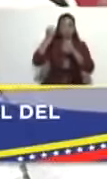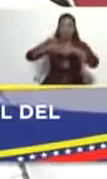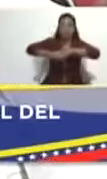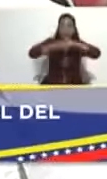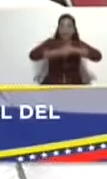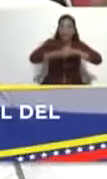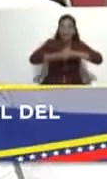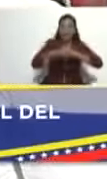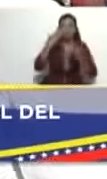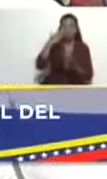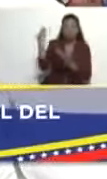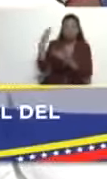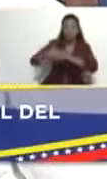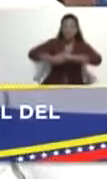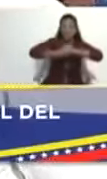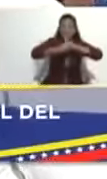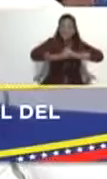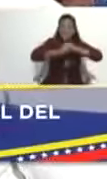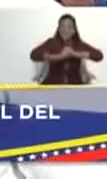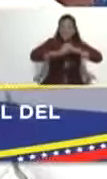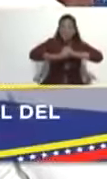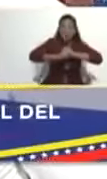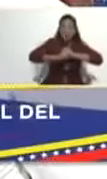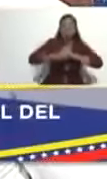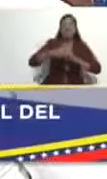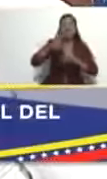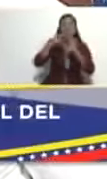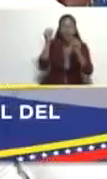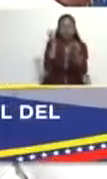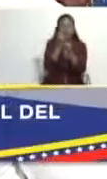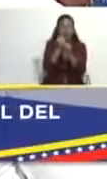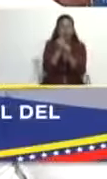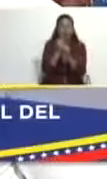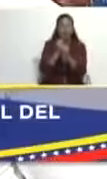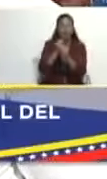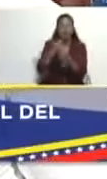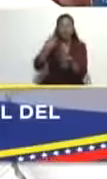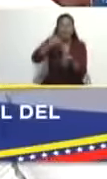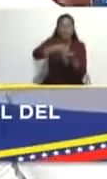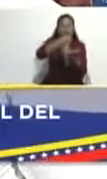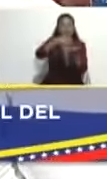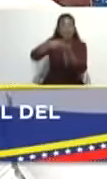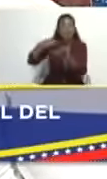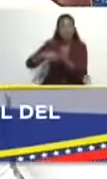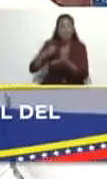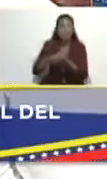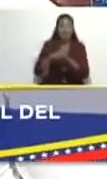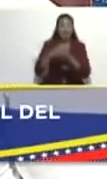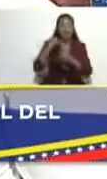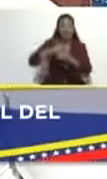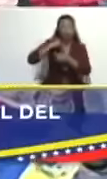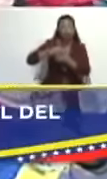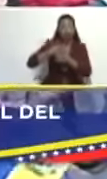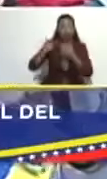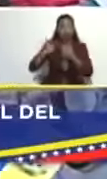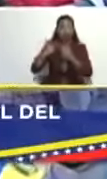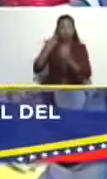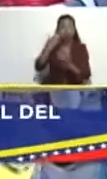este primer cuatrimestre. Y a todos los trabajadores y trabajadoras del CENIAT.